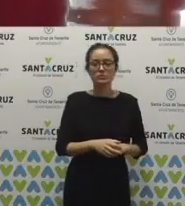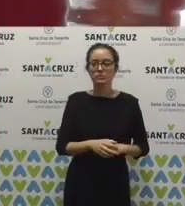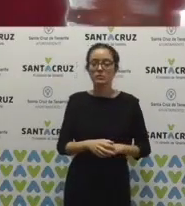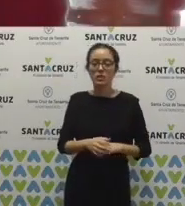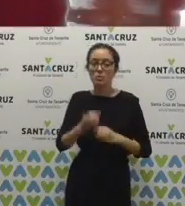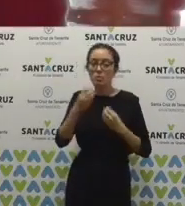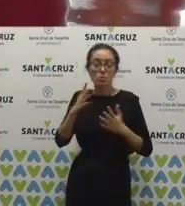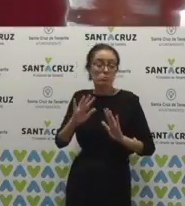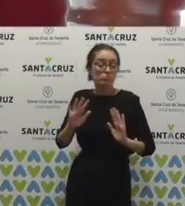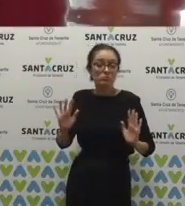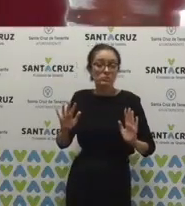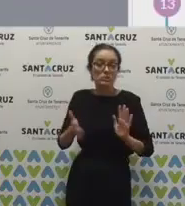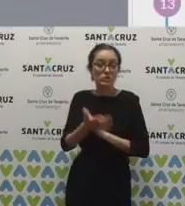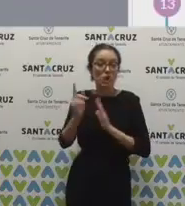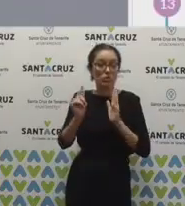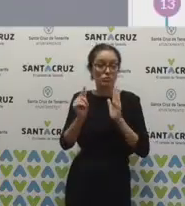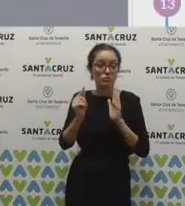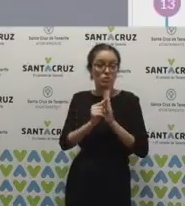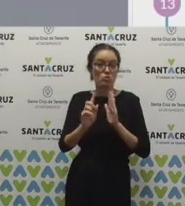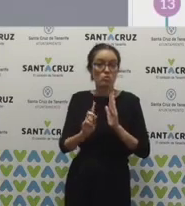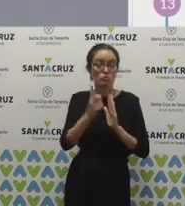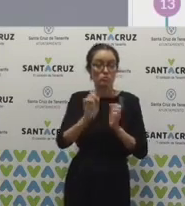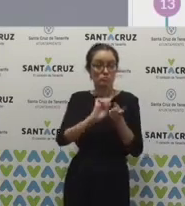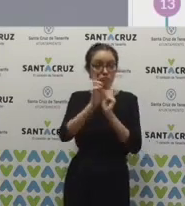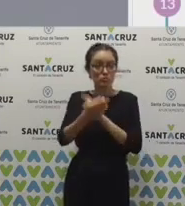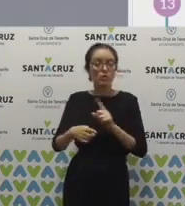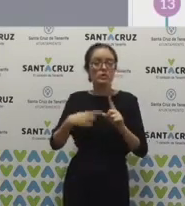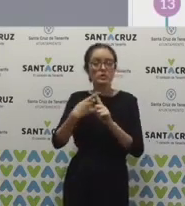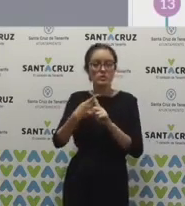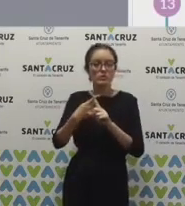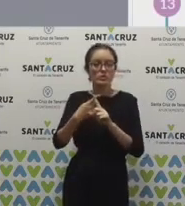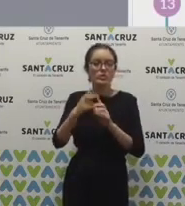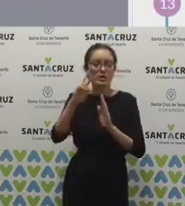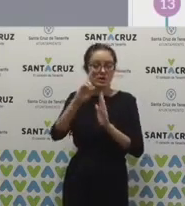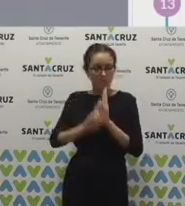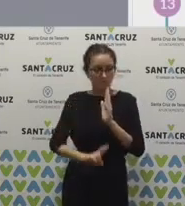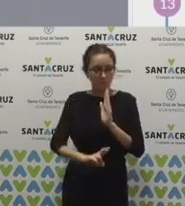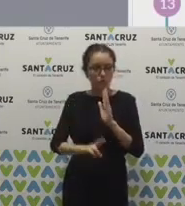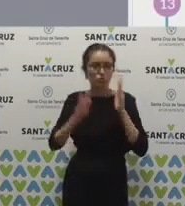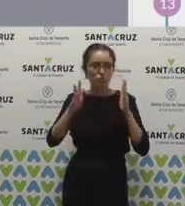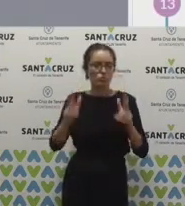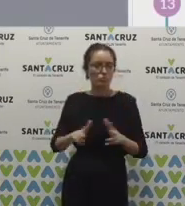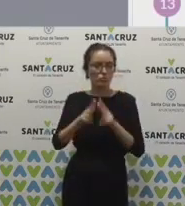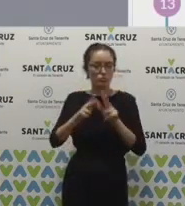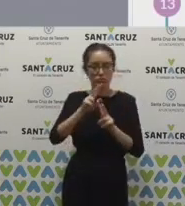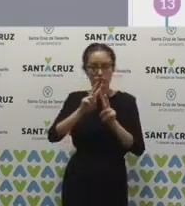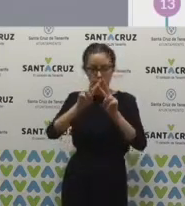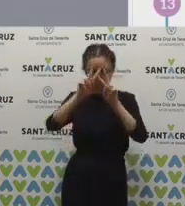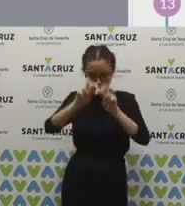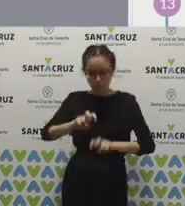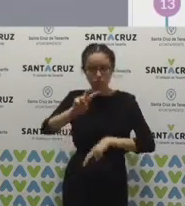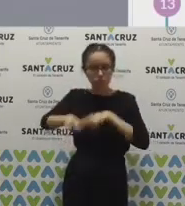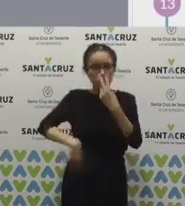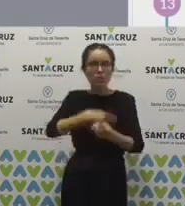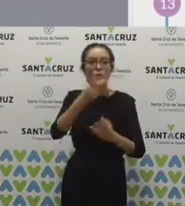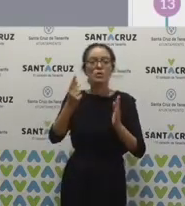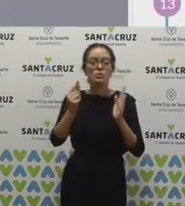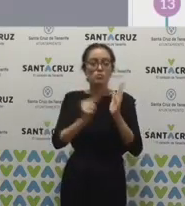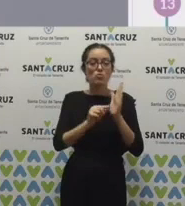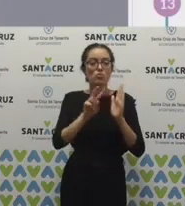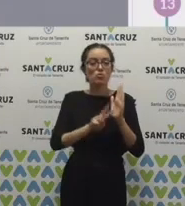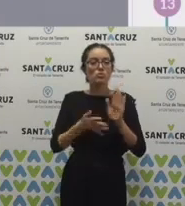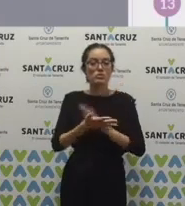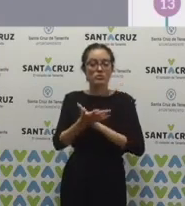pues simplemente modificar el 1 para que haya una comisión que estudie ese reglamento y que decida cuáles son las modificaciones el 2 una vez modificado